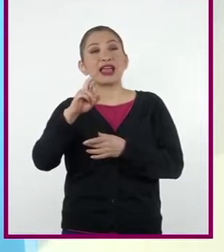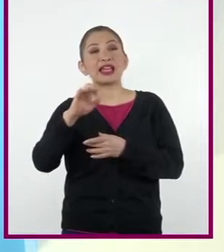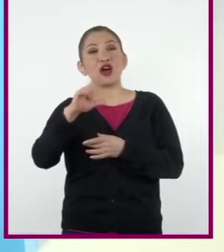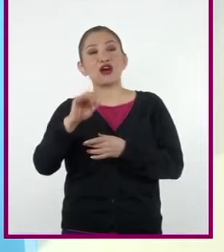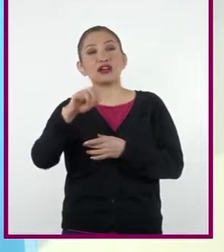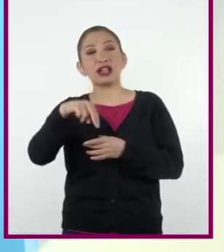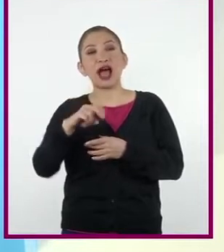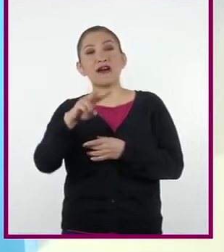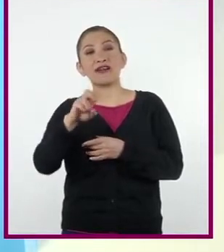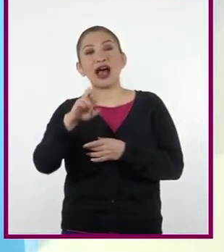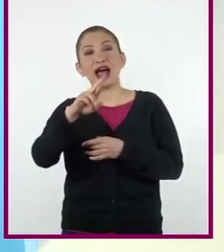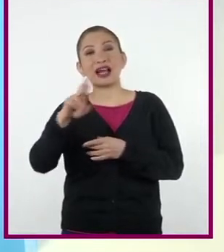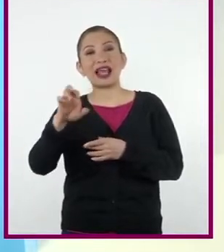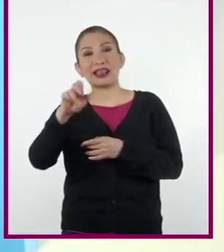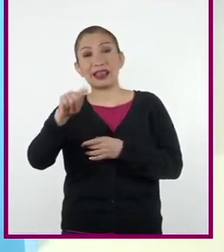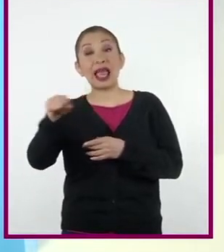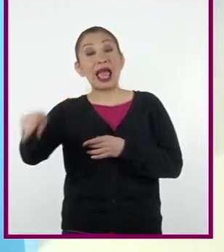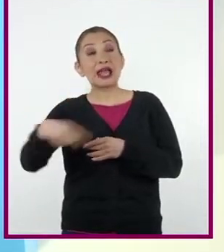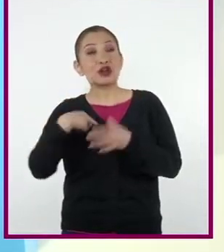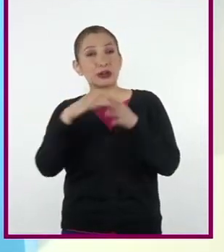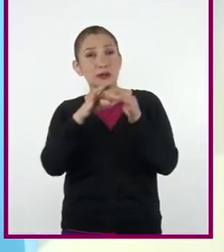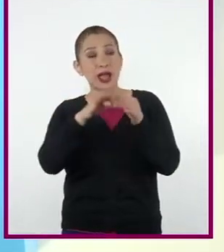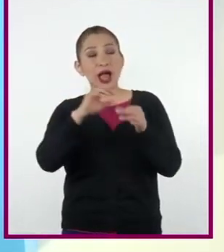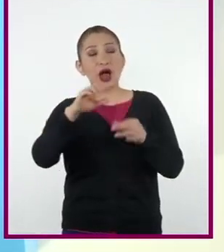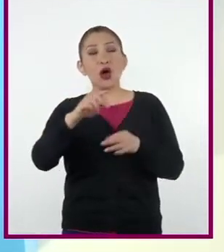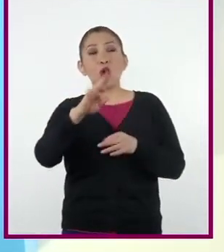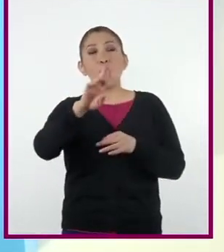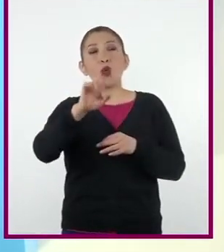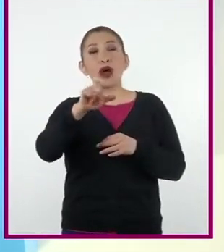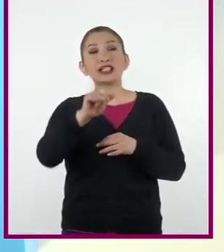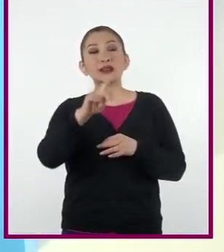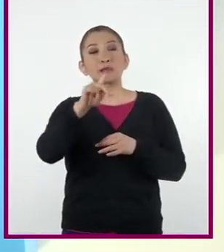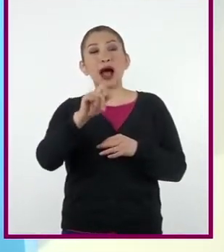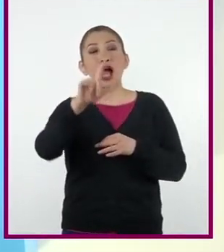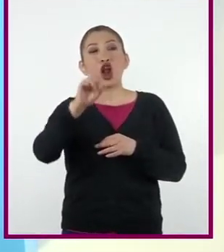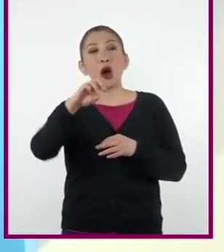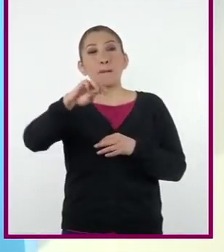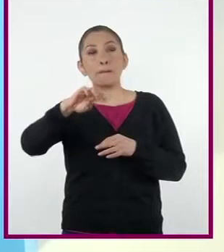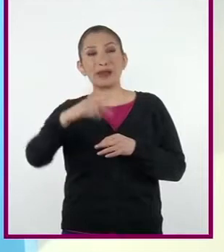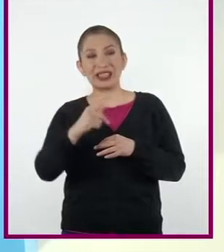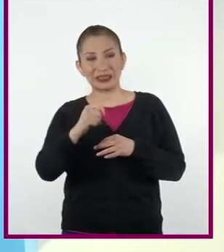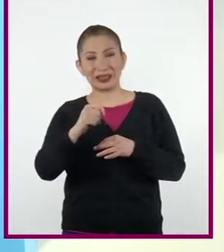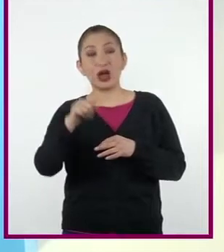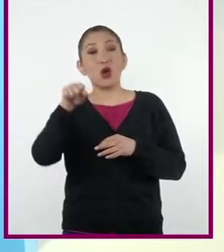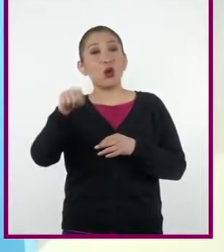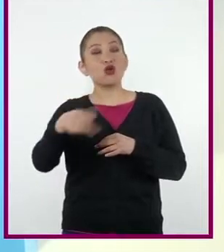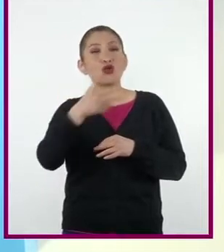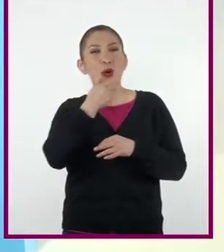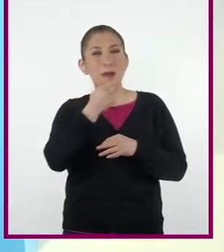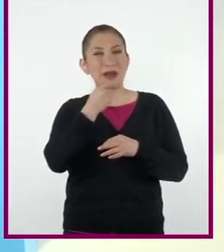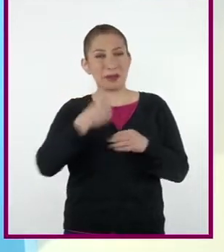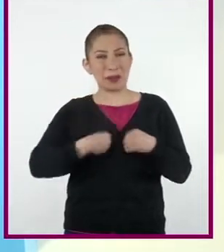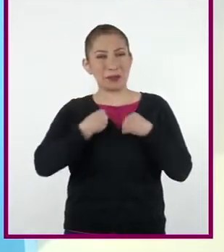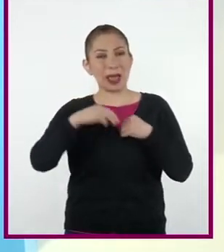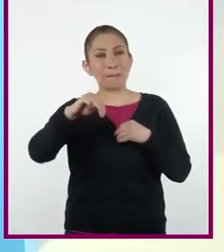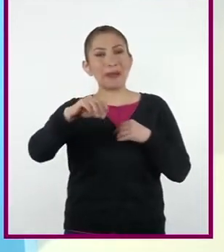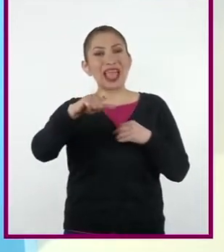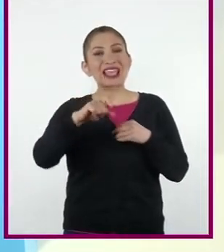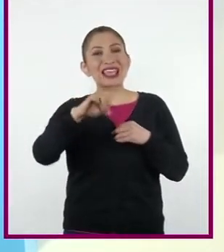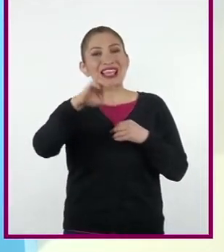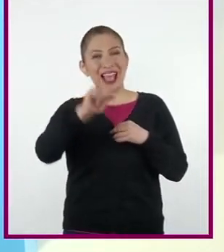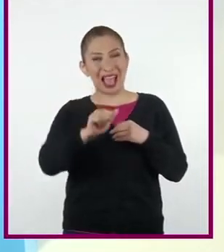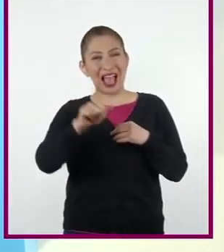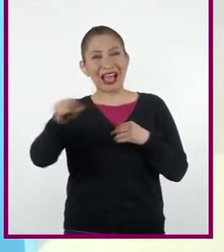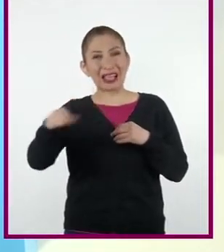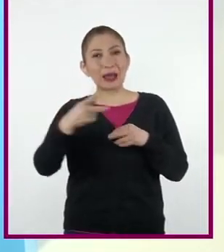Esta narración nos cuenta cómo vivió Quetzalcóatl, un adolescente mexica, la caída de la Gran Tenochtitlán y